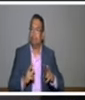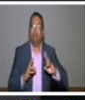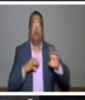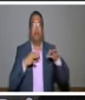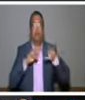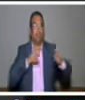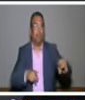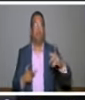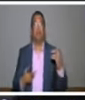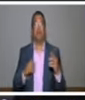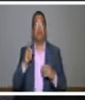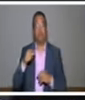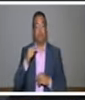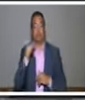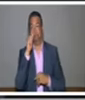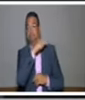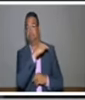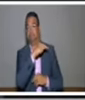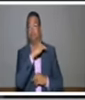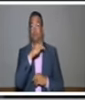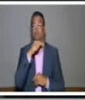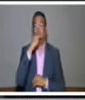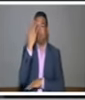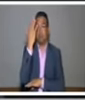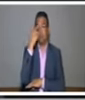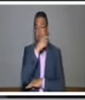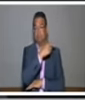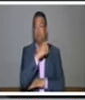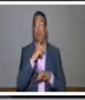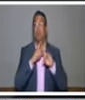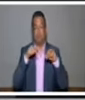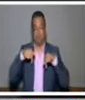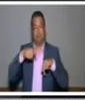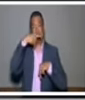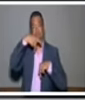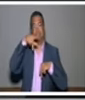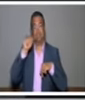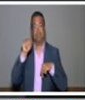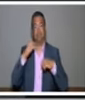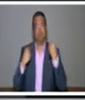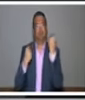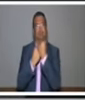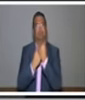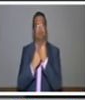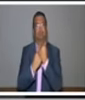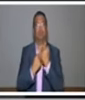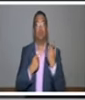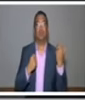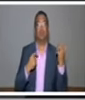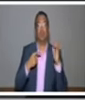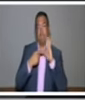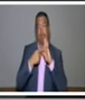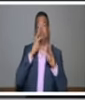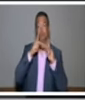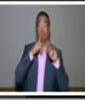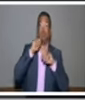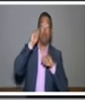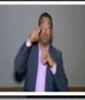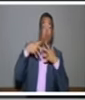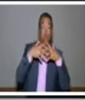para mí. A diferencia del candidato del Partido Nuevo Progresista, el Partido del Pueblo Trabajador apoya que los puertorriqueños que residen en Estados